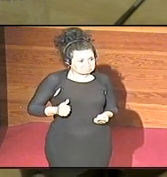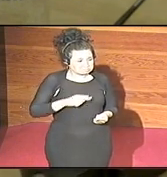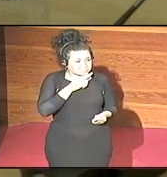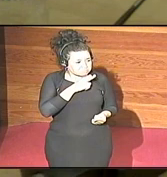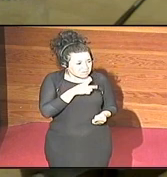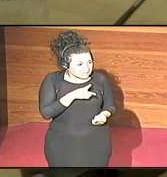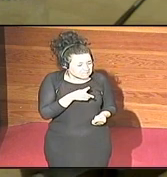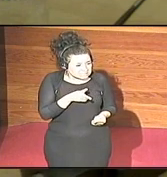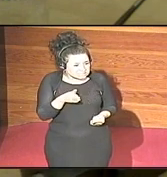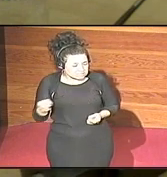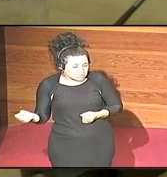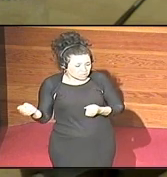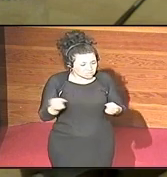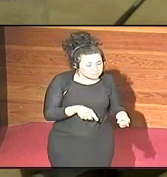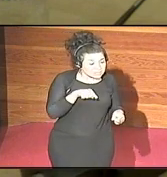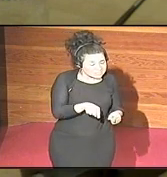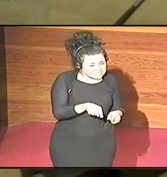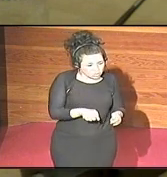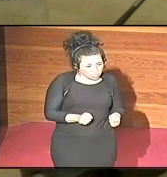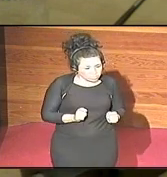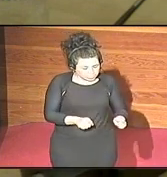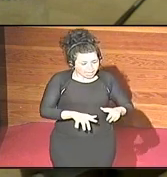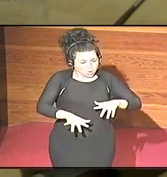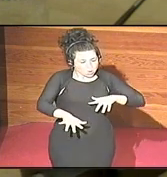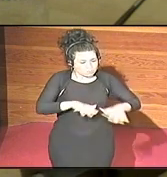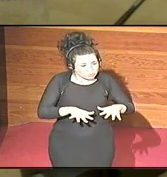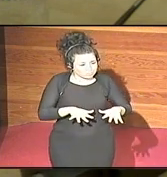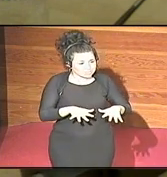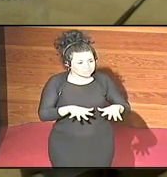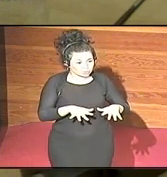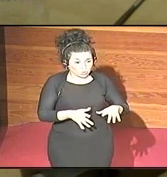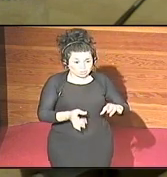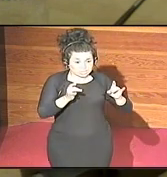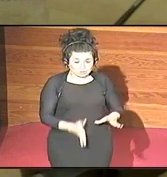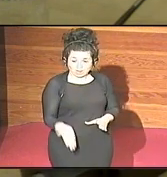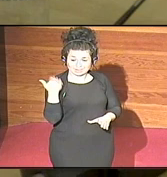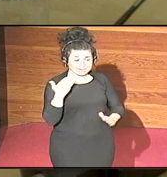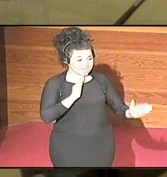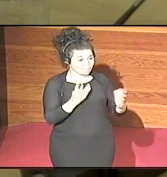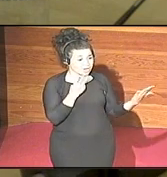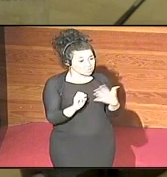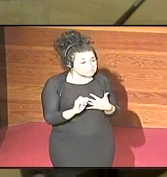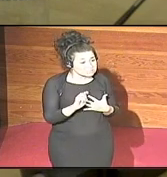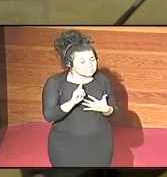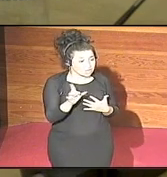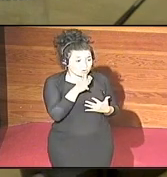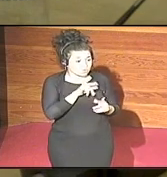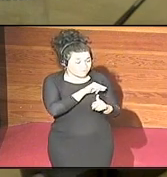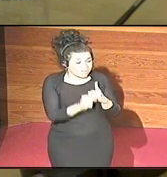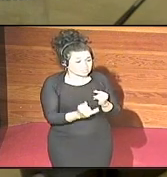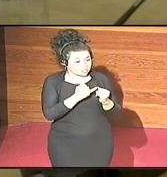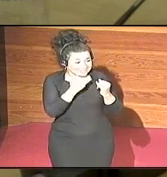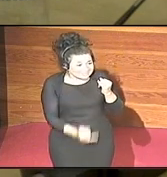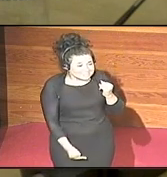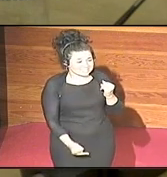eso va a generar el movimiento que generó en 1980, que es uno de los factores de crisis, sobre todo del Imperio